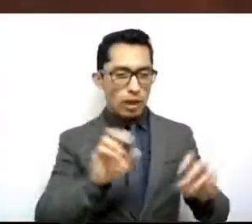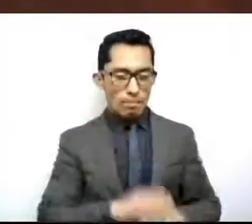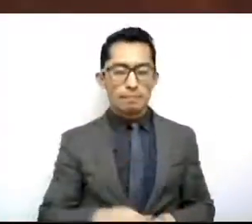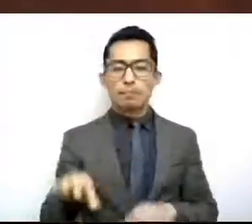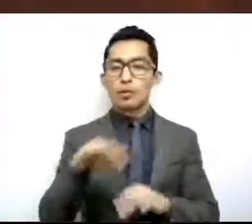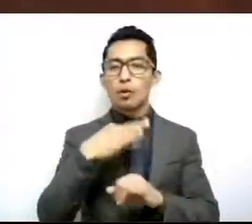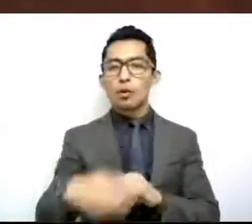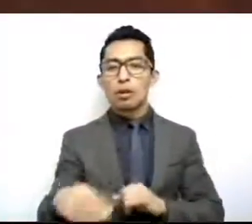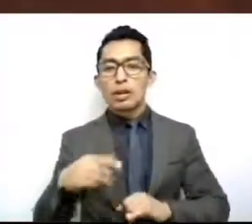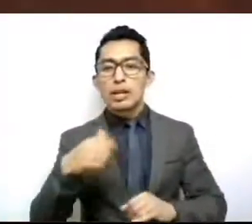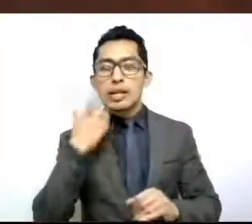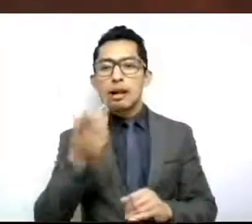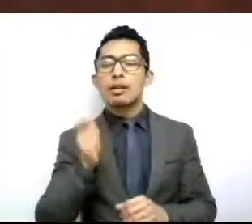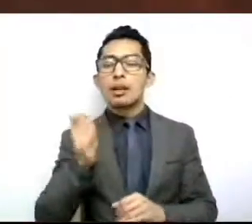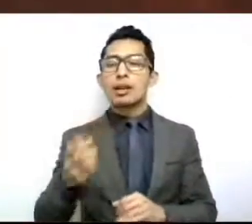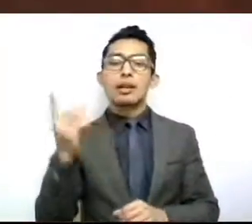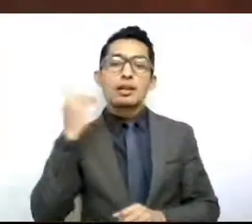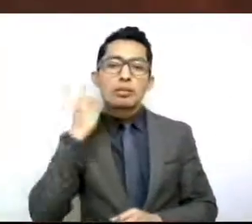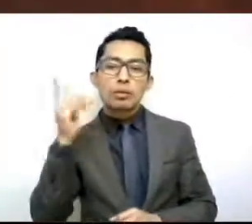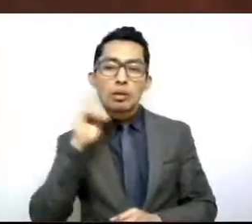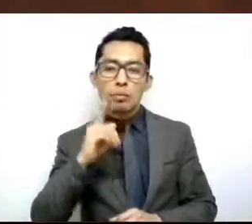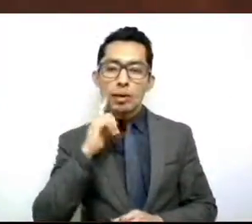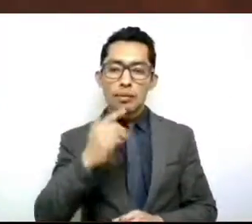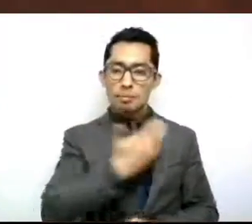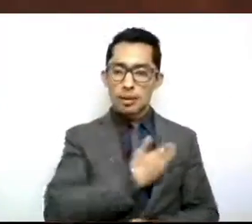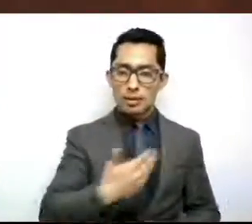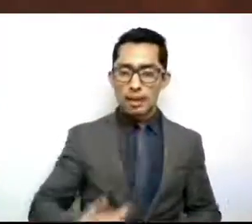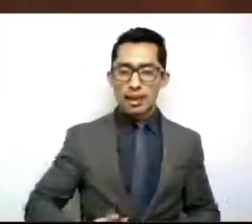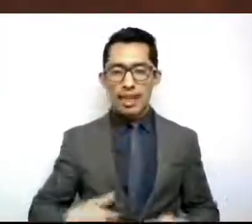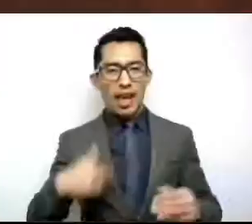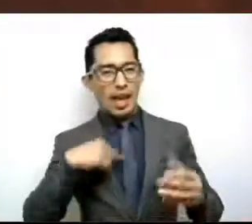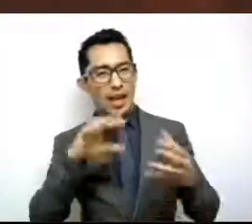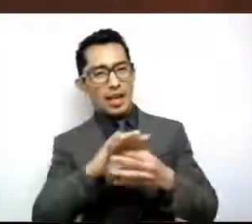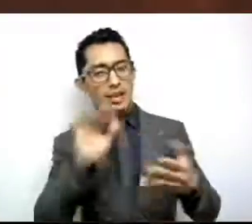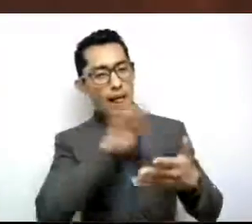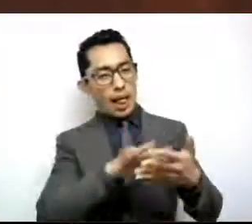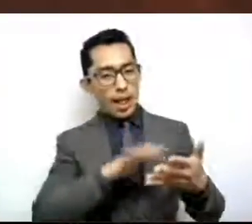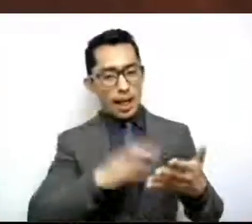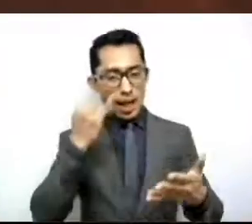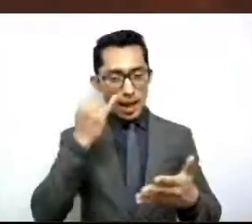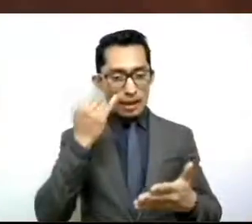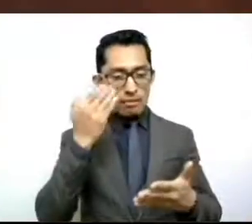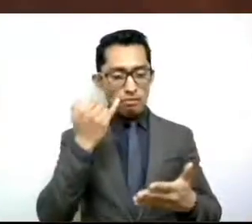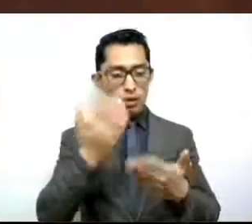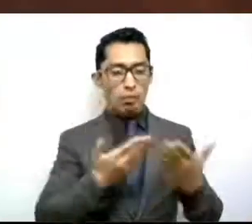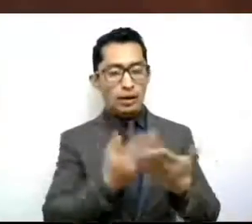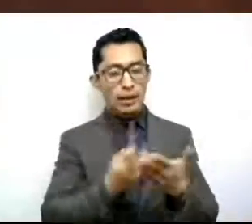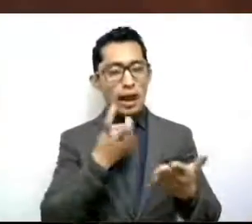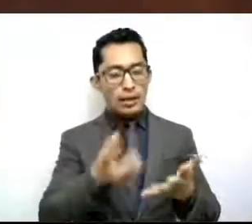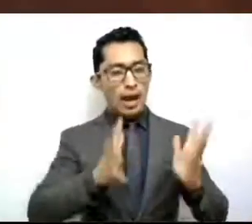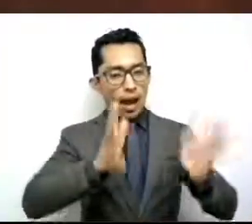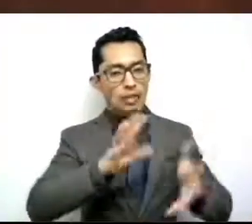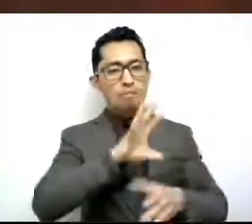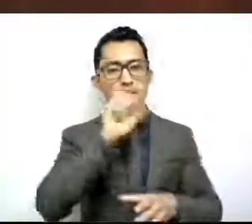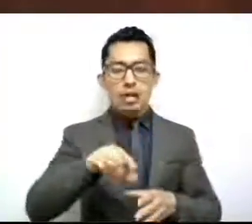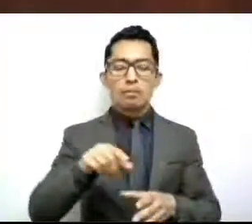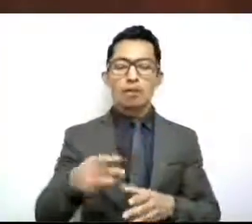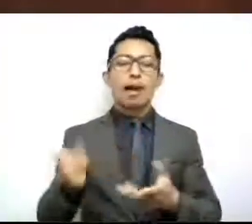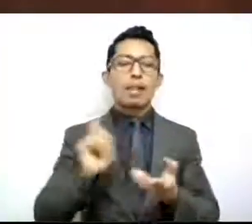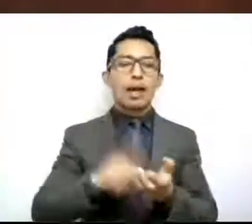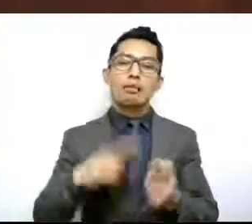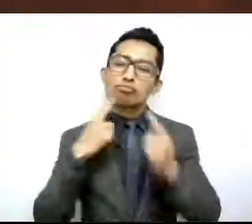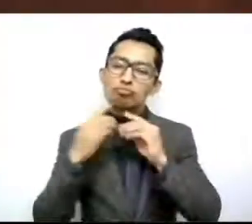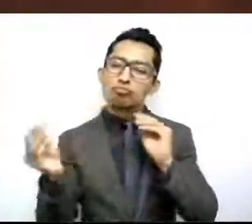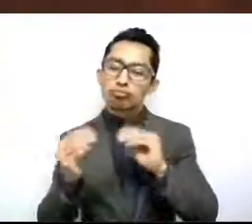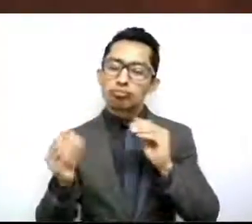le solicito a la diputada presidenta que el texto íntegro de la presente iniciativa se inserte en el Diario de los Debates y